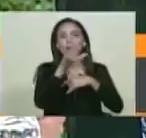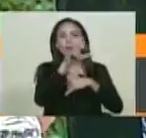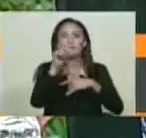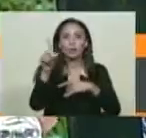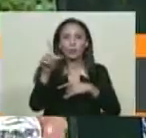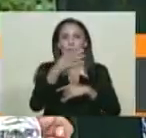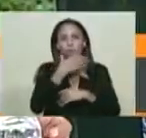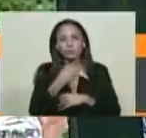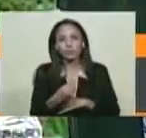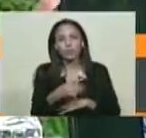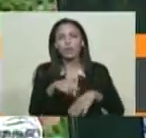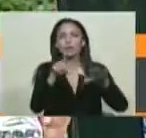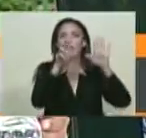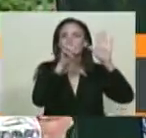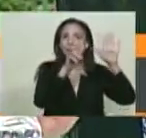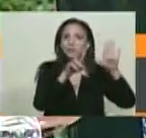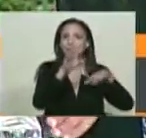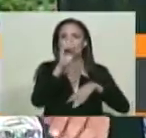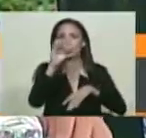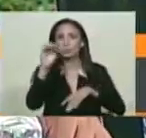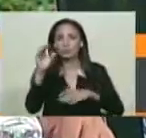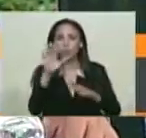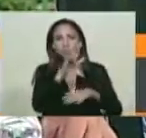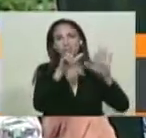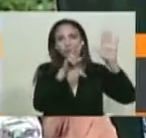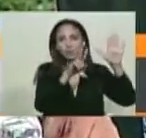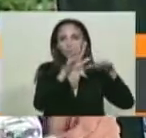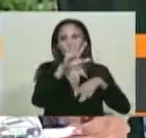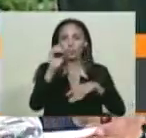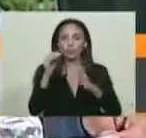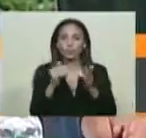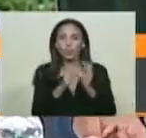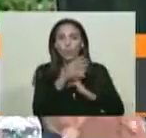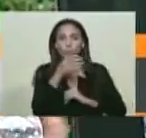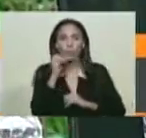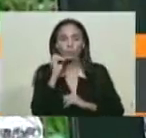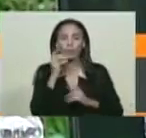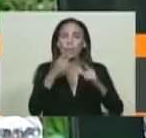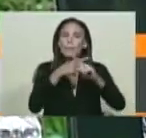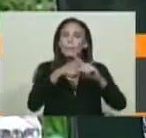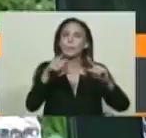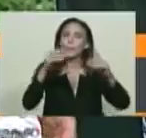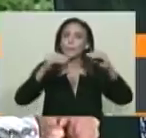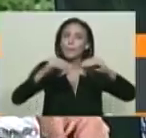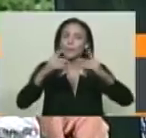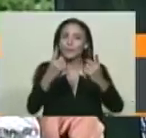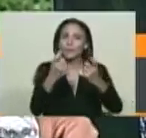los 750.000 jóvenes del Plan Chamba Juvenil. Pero además,